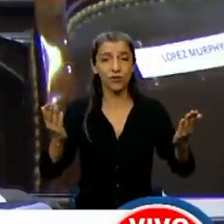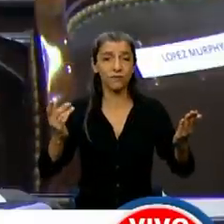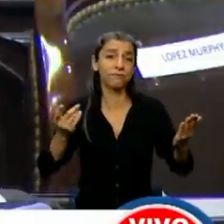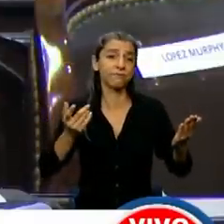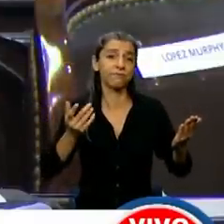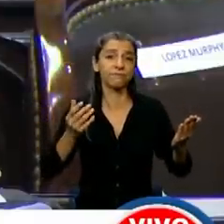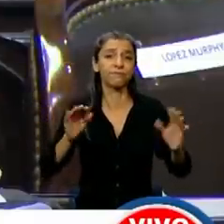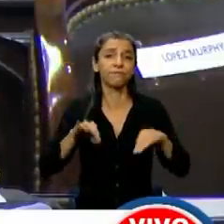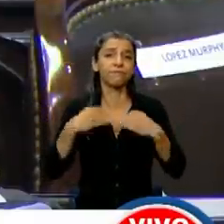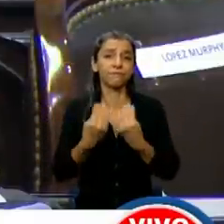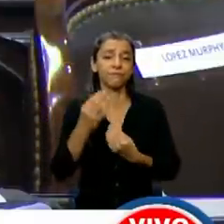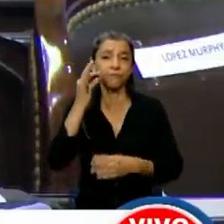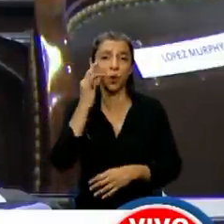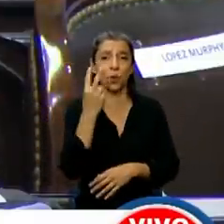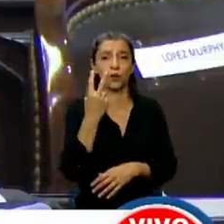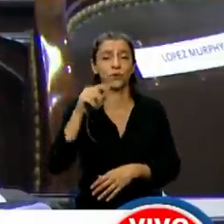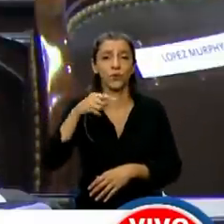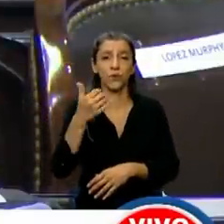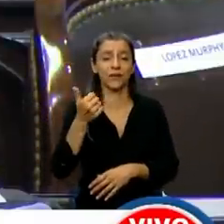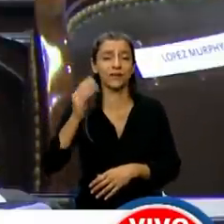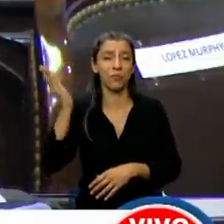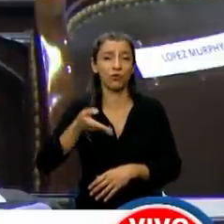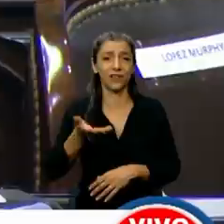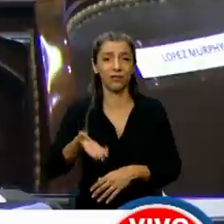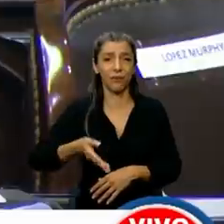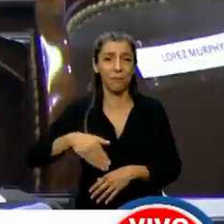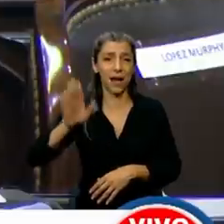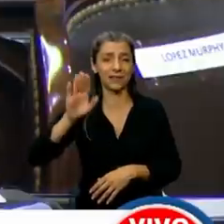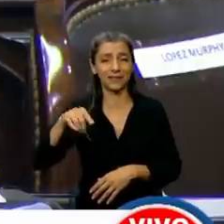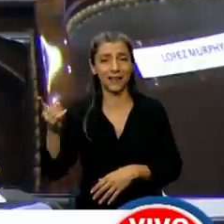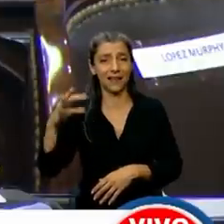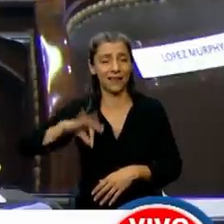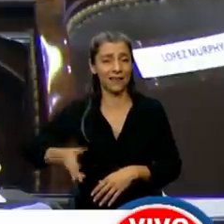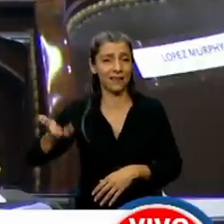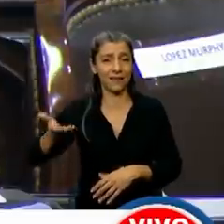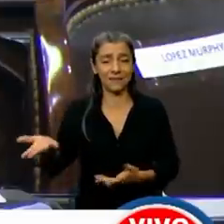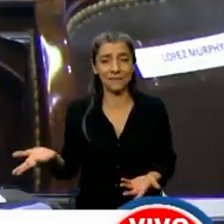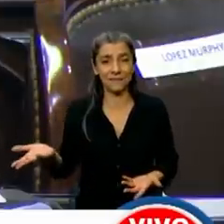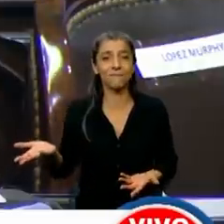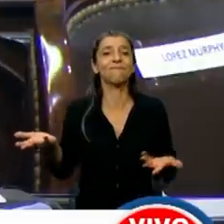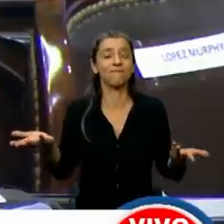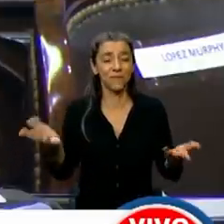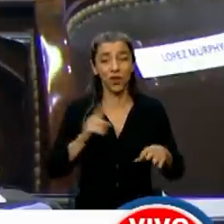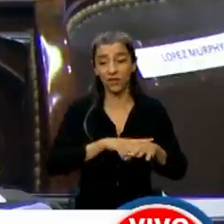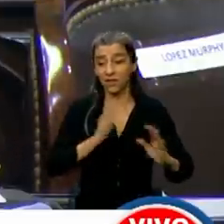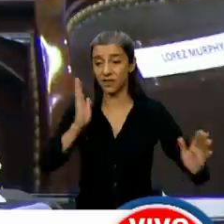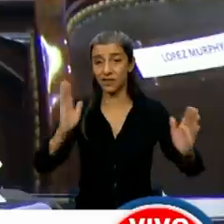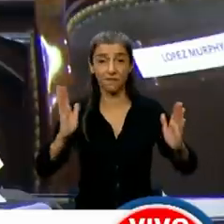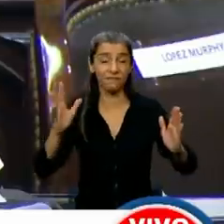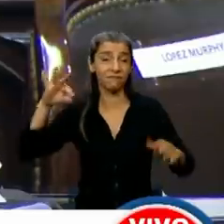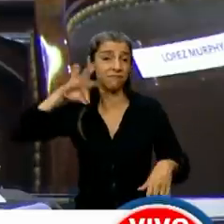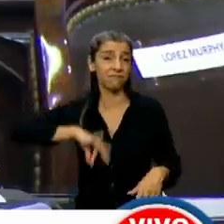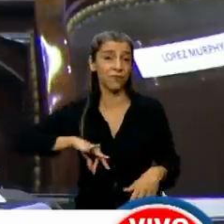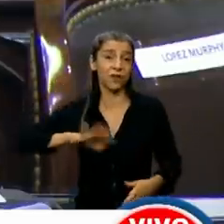42 puntos 6 por ciento por lo que ha habido en ese periodo una caída del poder